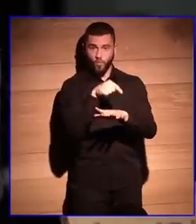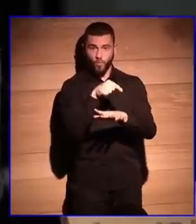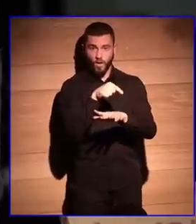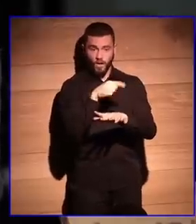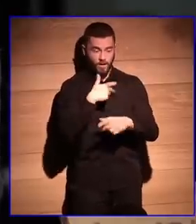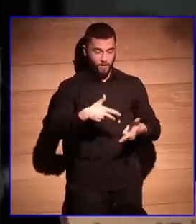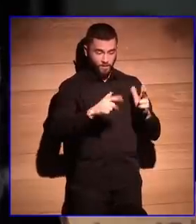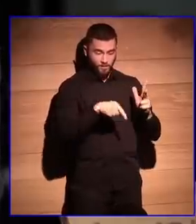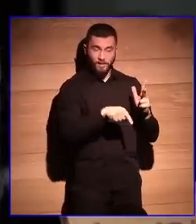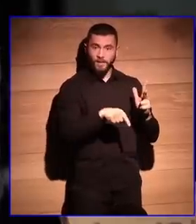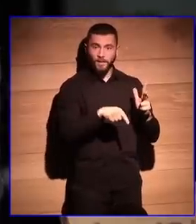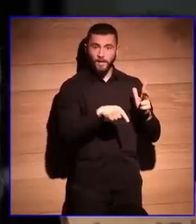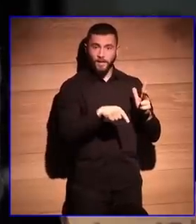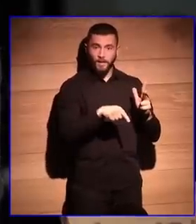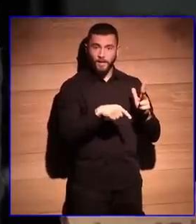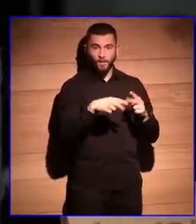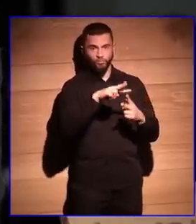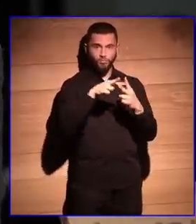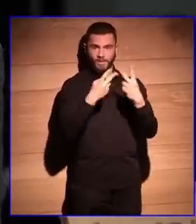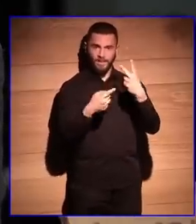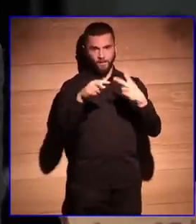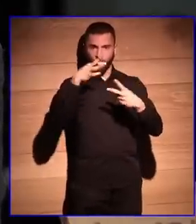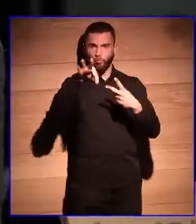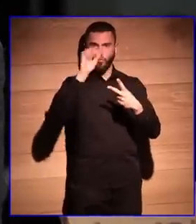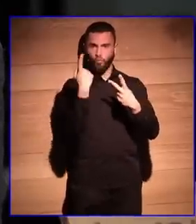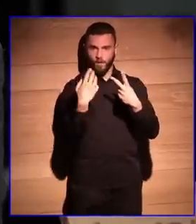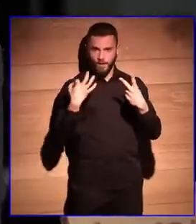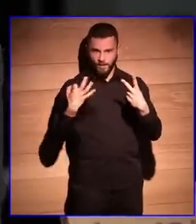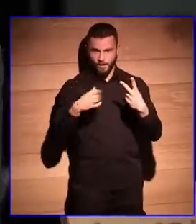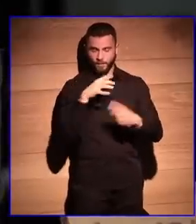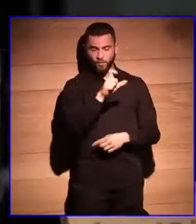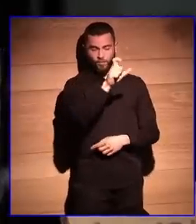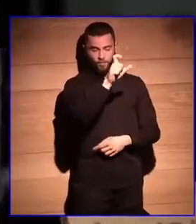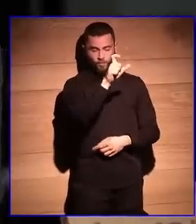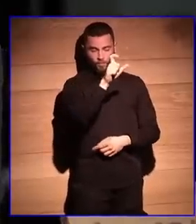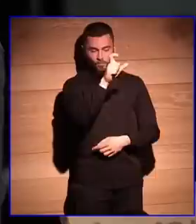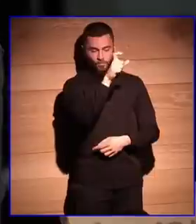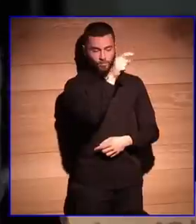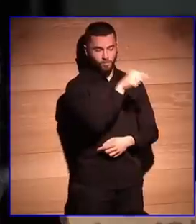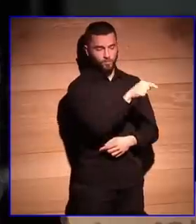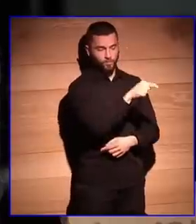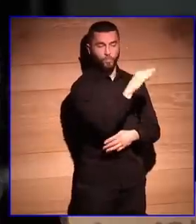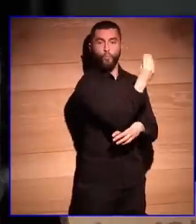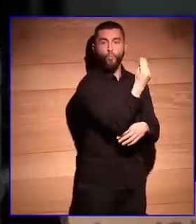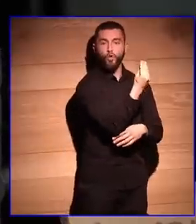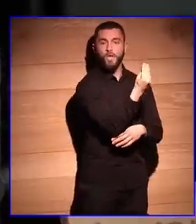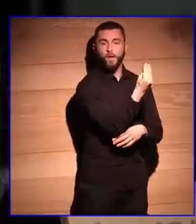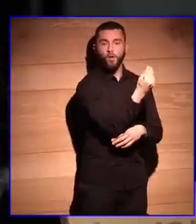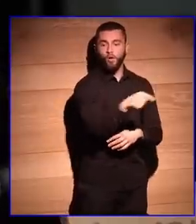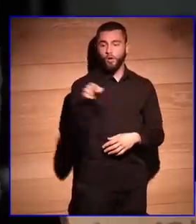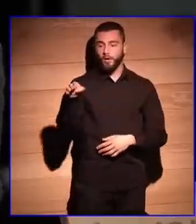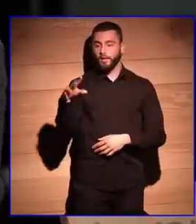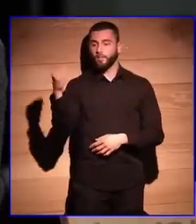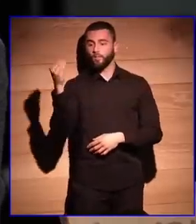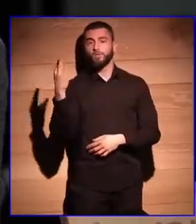ramifica en dos. En una hay un ser humano cruzado en la vía, un muñequito, y en el otro lado de la vía hay tres. Y el niño